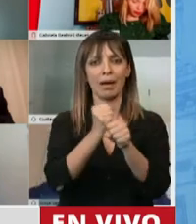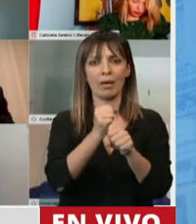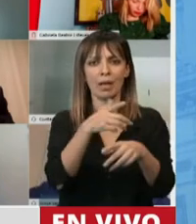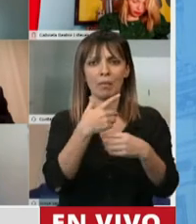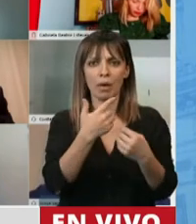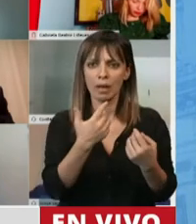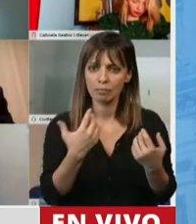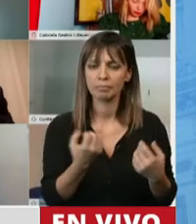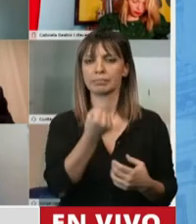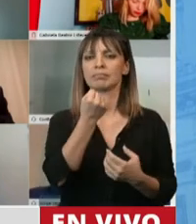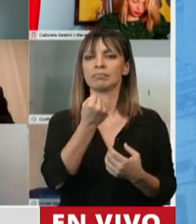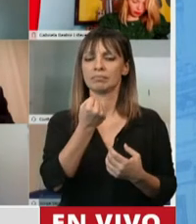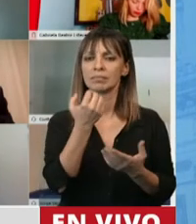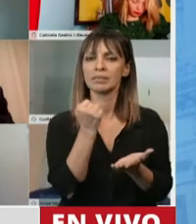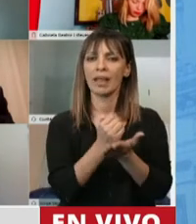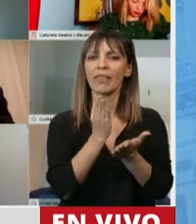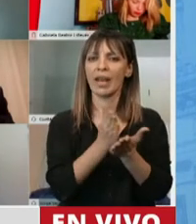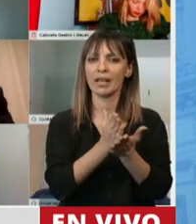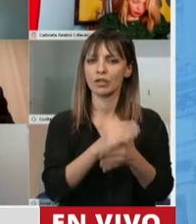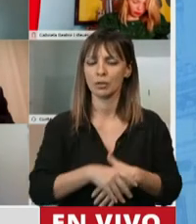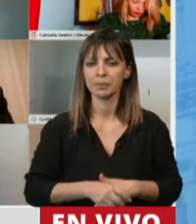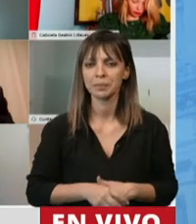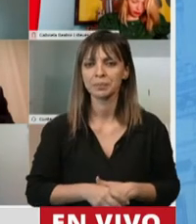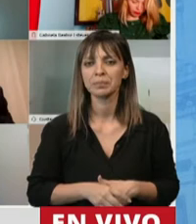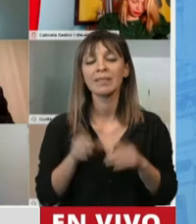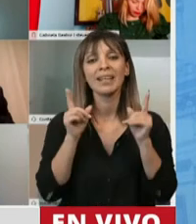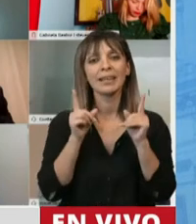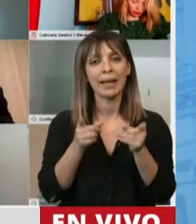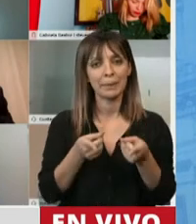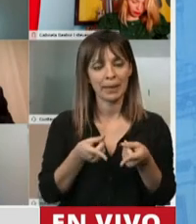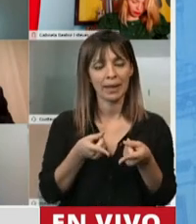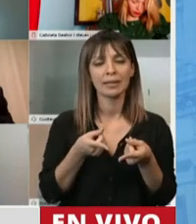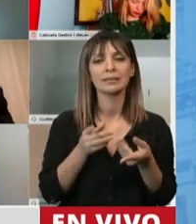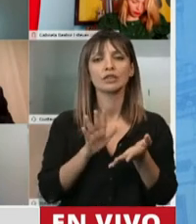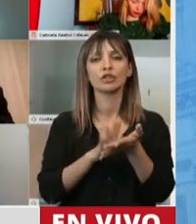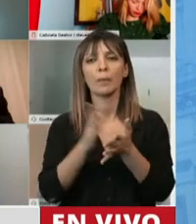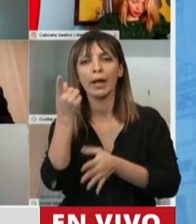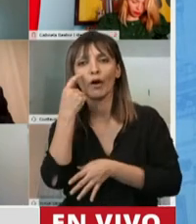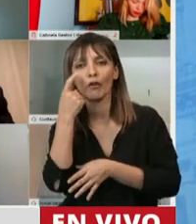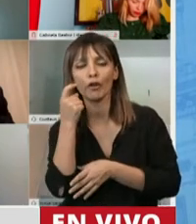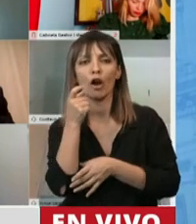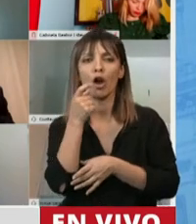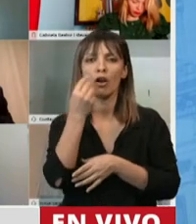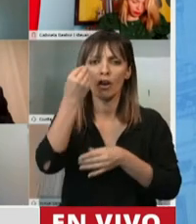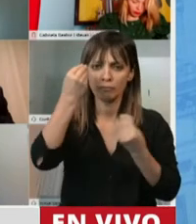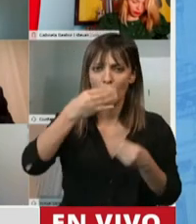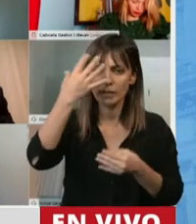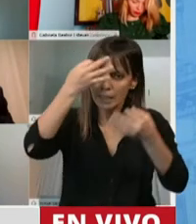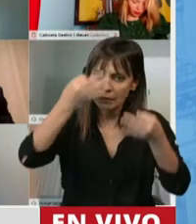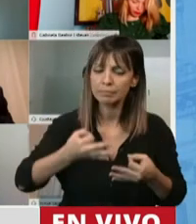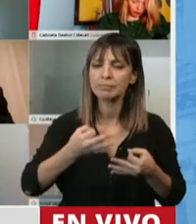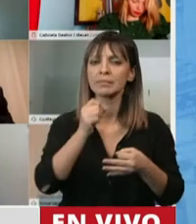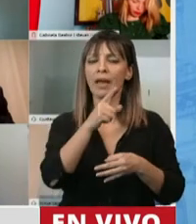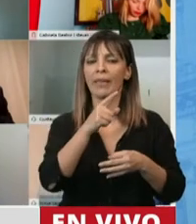ese derecho. Asimismo, debe decirse en relación a la regulación del teletrabajo recientemente